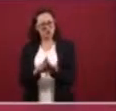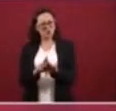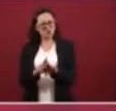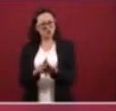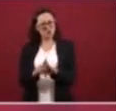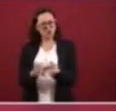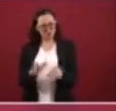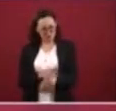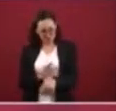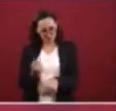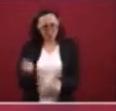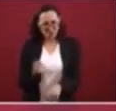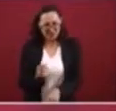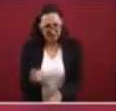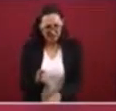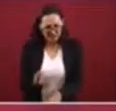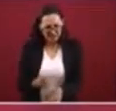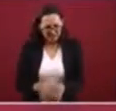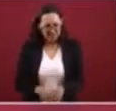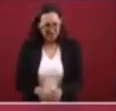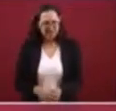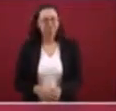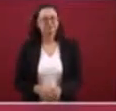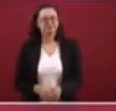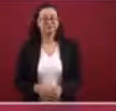vamos a incumplir con los contratos.